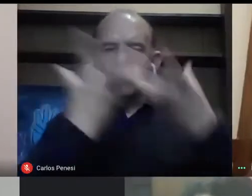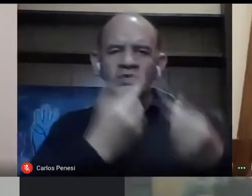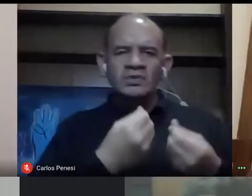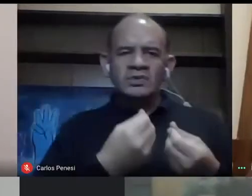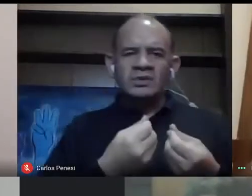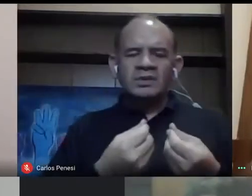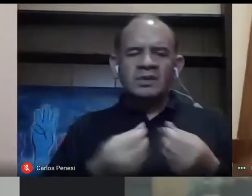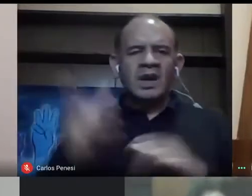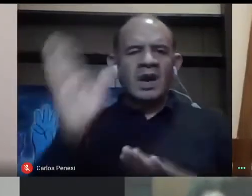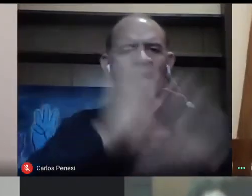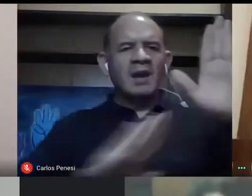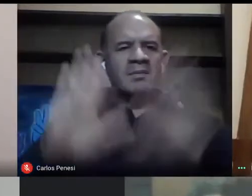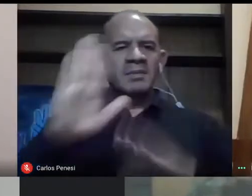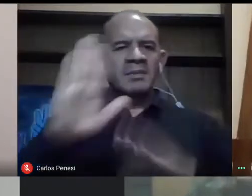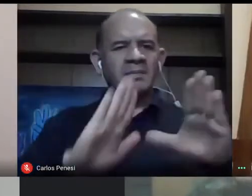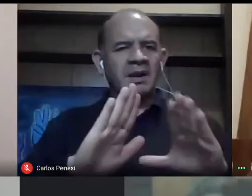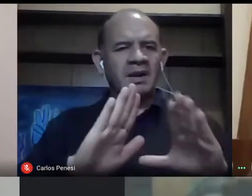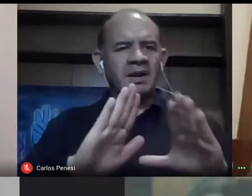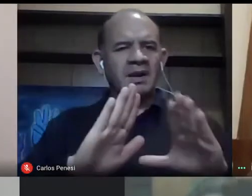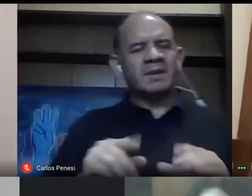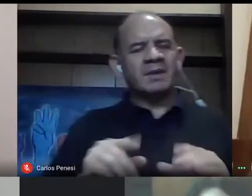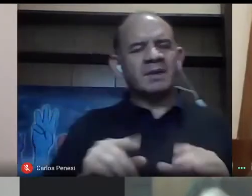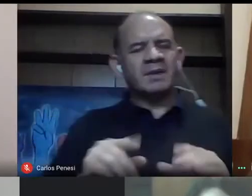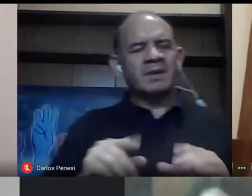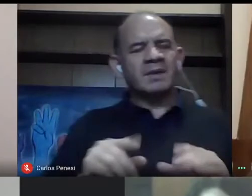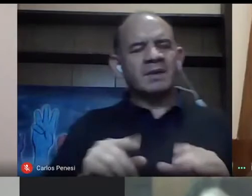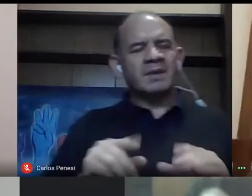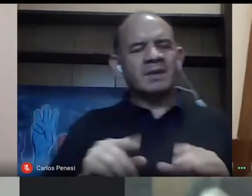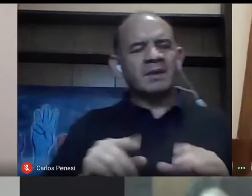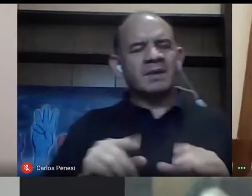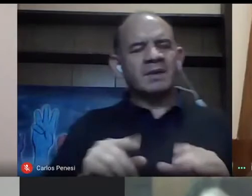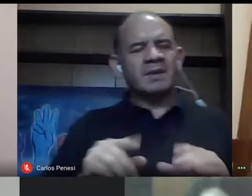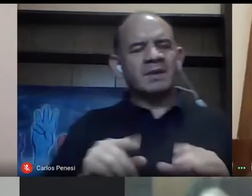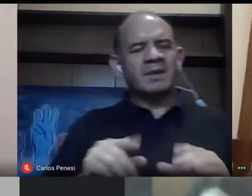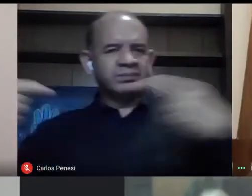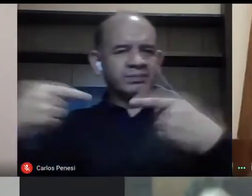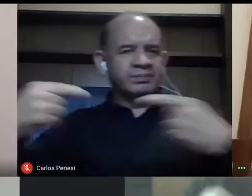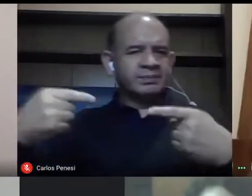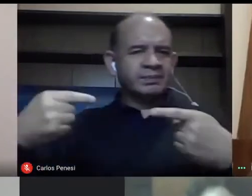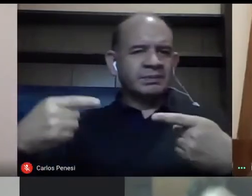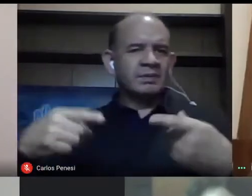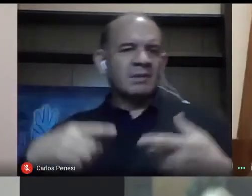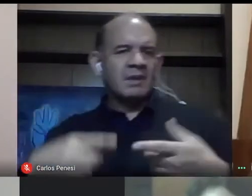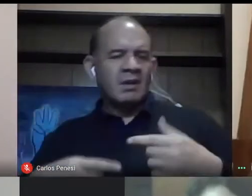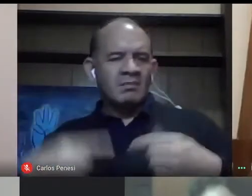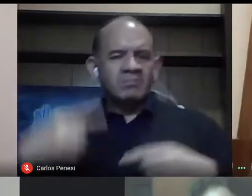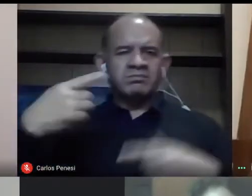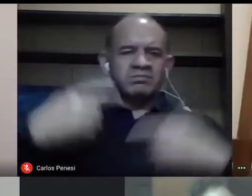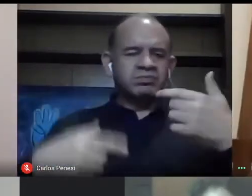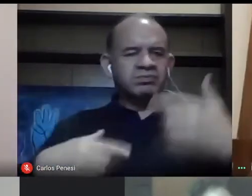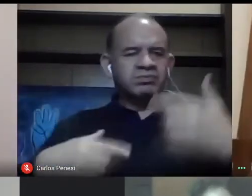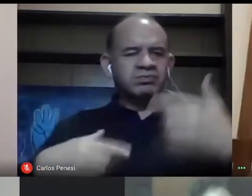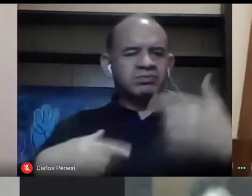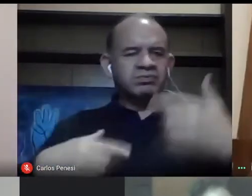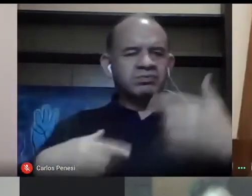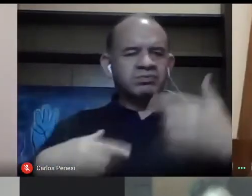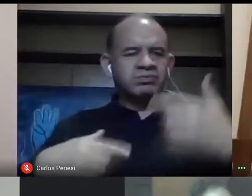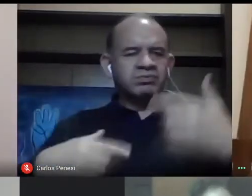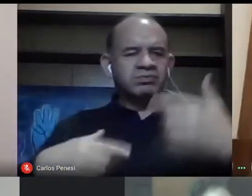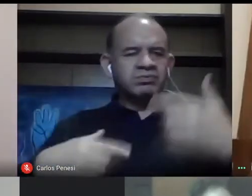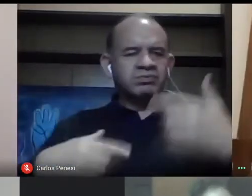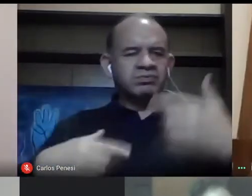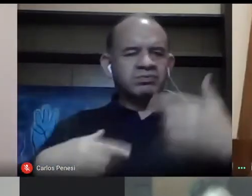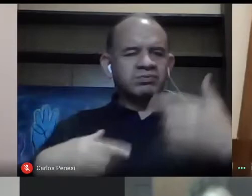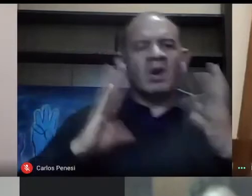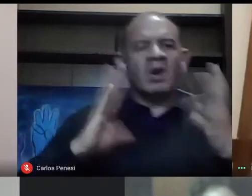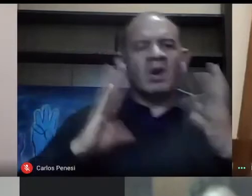las grandes resistencias venían de los países europeos, Estados Unidos, y con mucho lobby de algunas organizaciones mundiales de